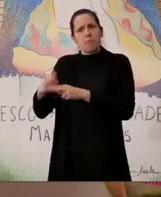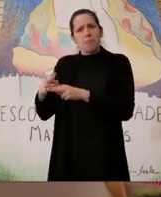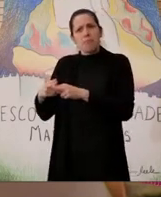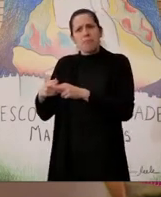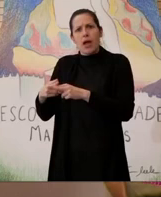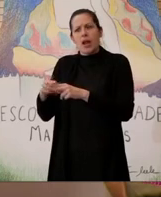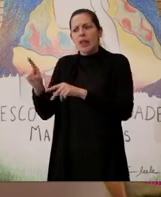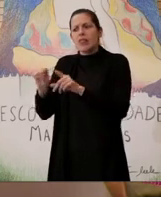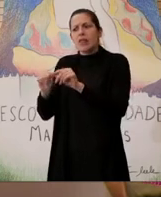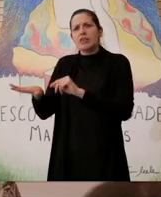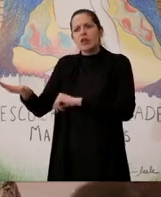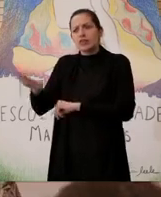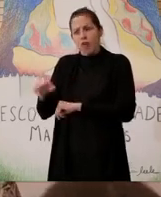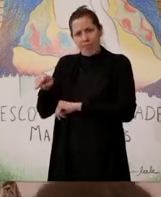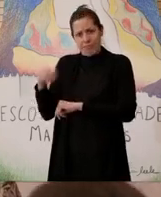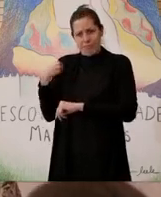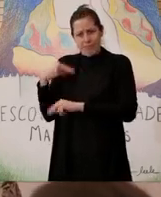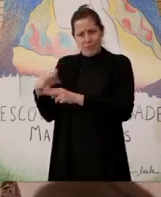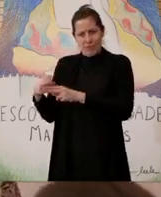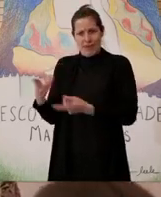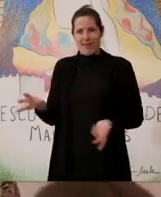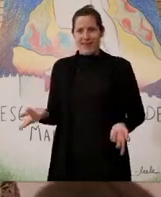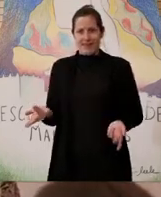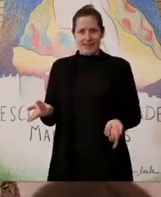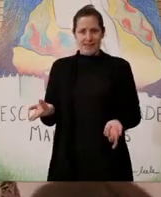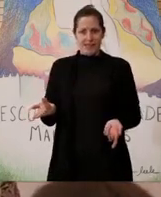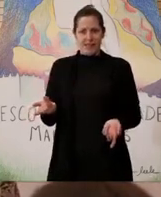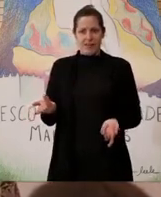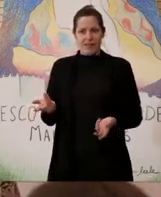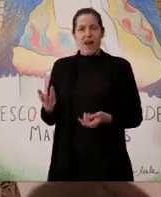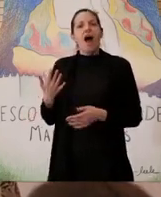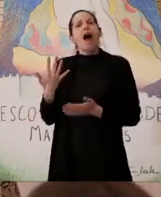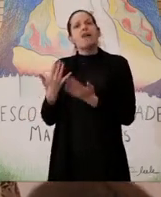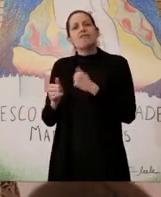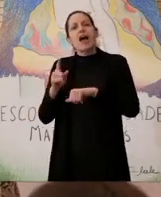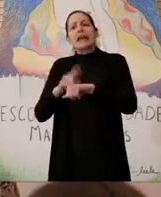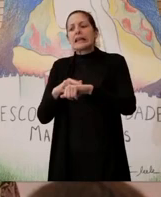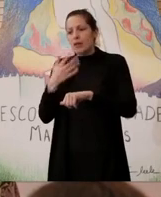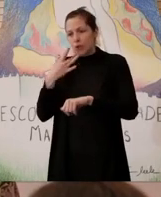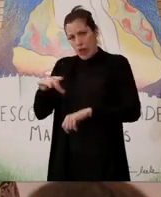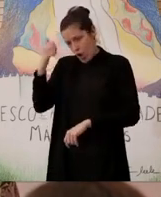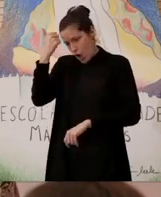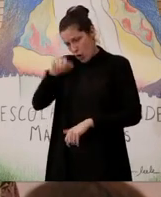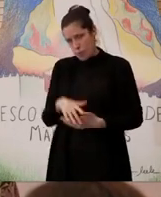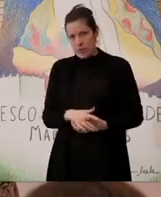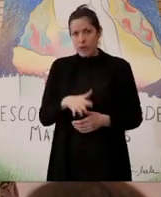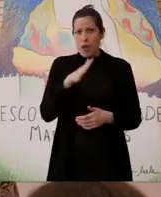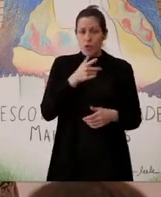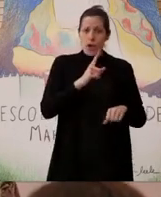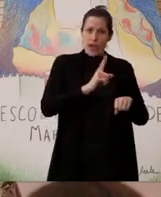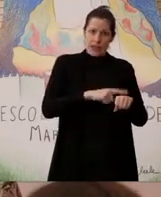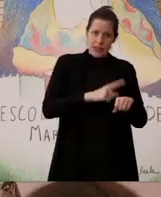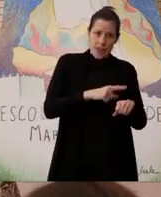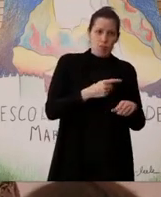deciden fuera de las instituciones porque vuelven a thermais tempo porque o tempo formal y o tempo informal de política no